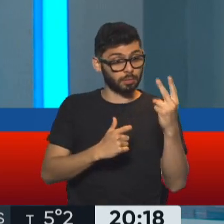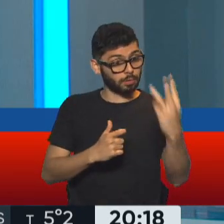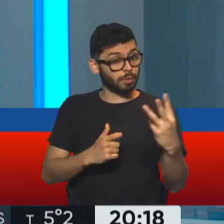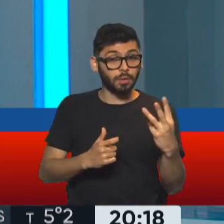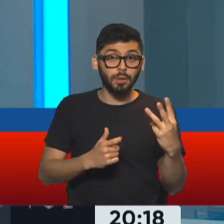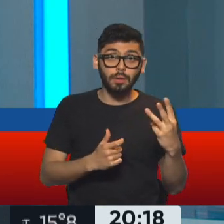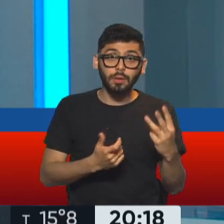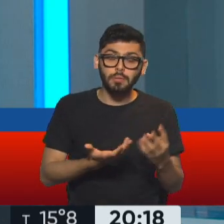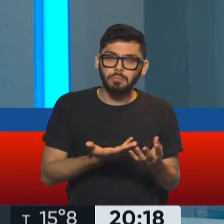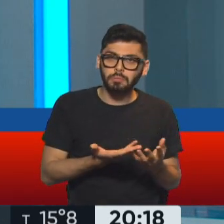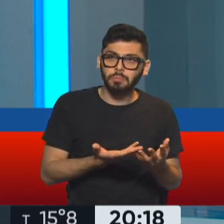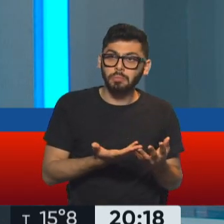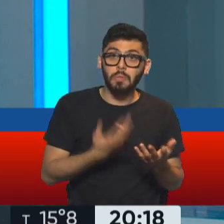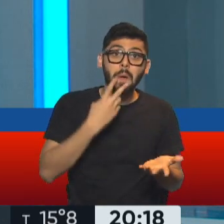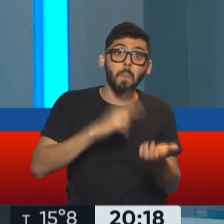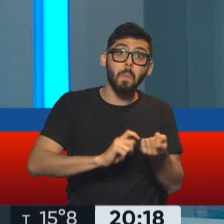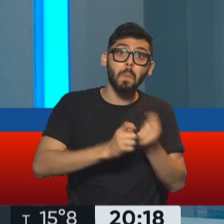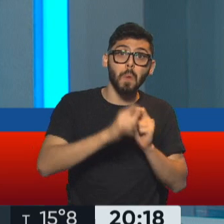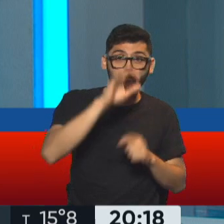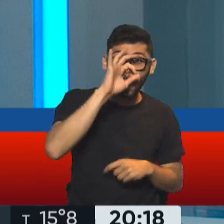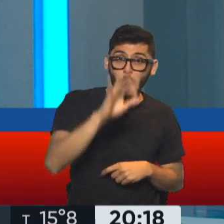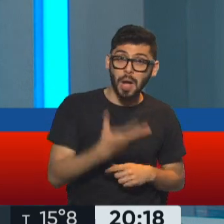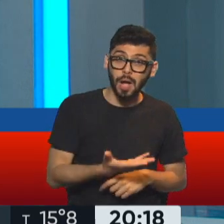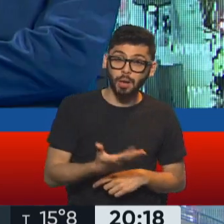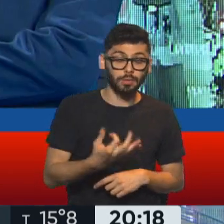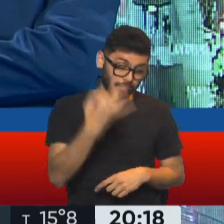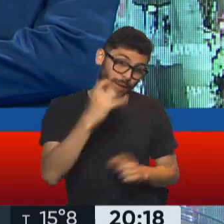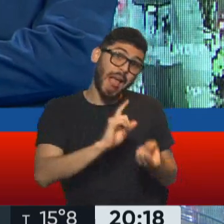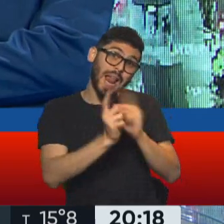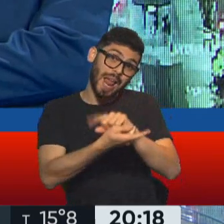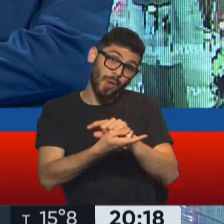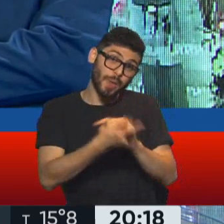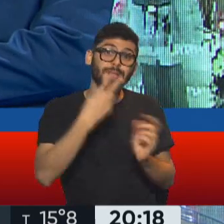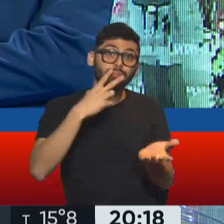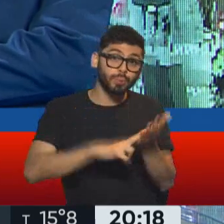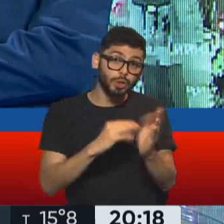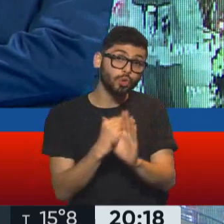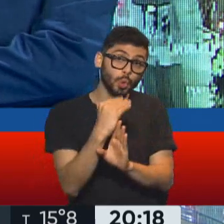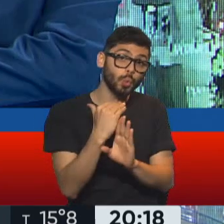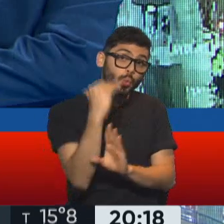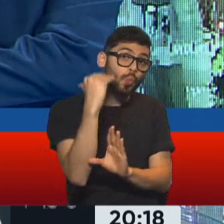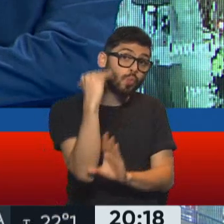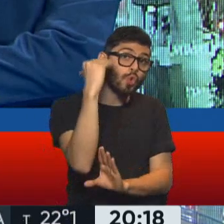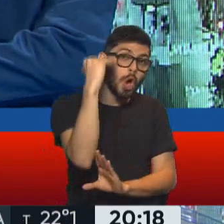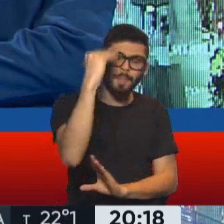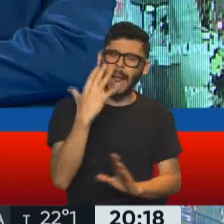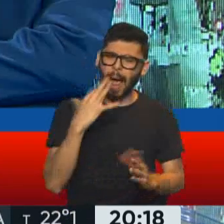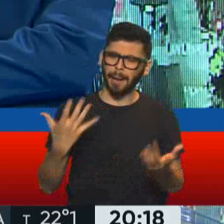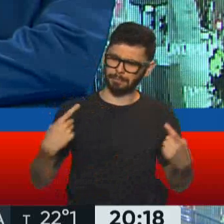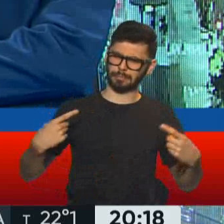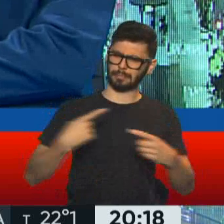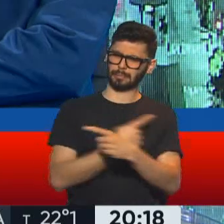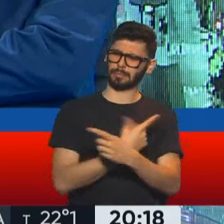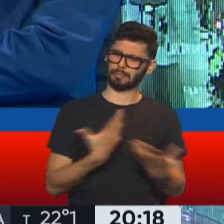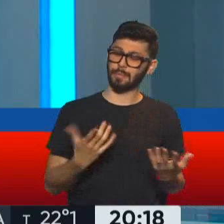baja de impuestos, más bien una reforma de impuestos municipales. Más bien lo contrario. Por eso, los impuestos es un poco incomprensible. Yo creo que